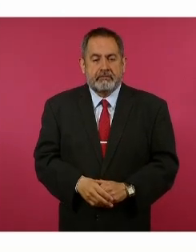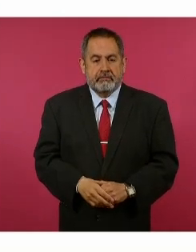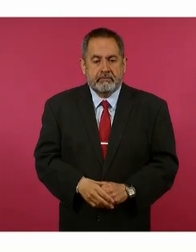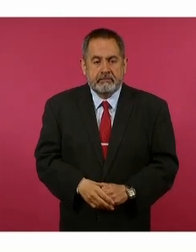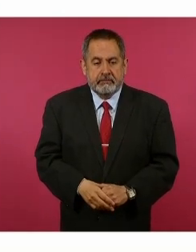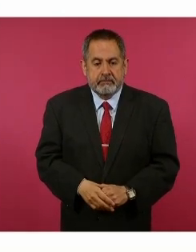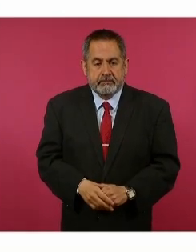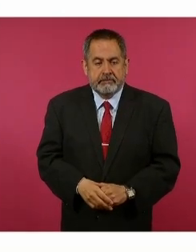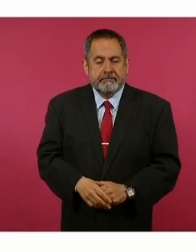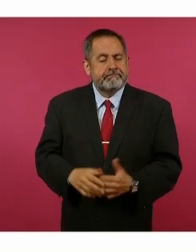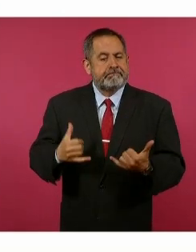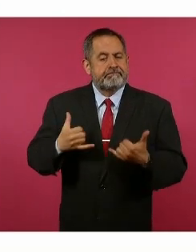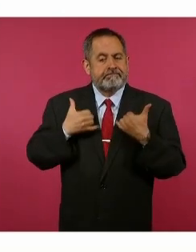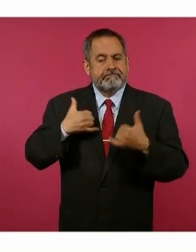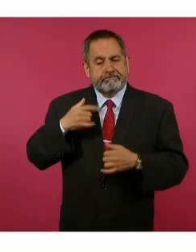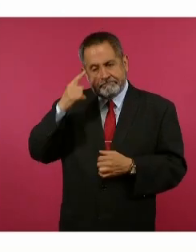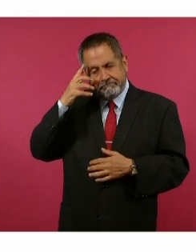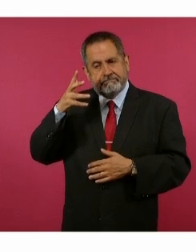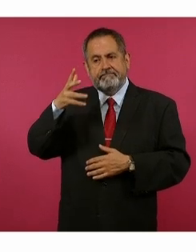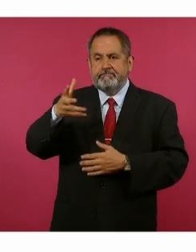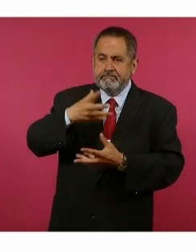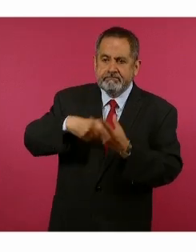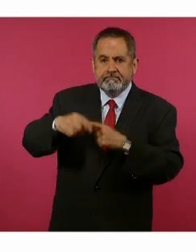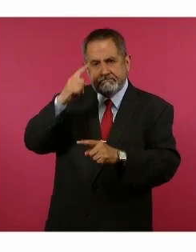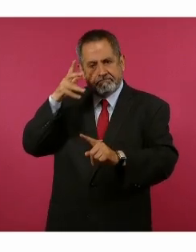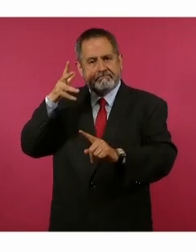Es lo de Jóvenes Construyendo el Futuro.